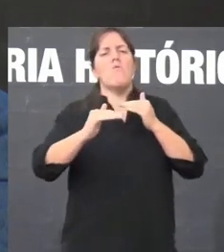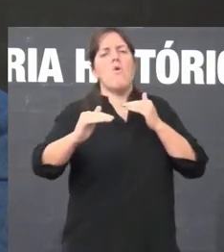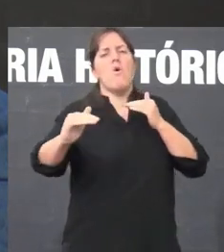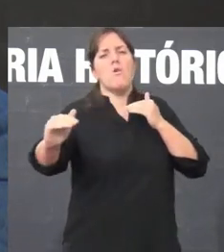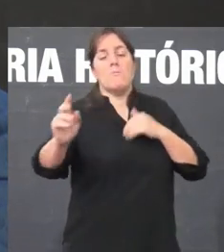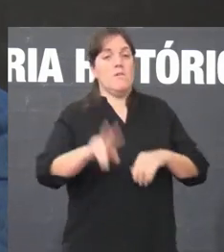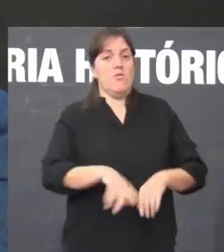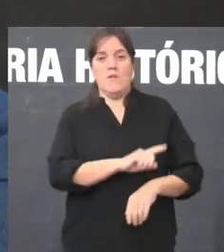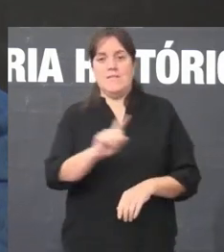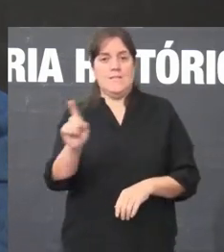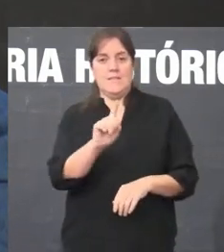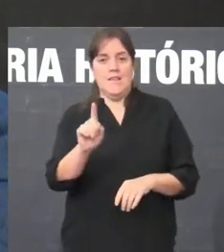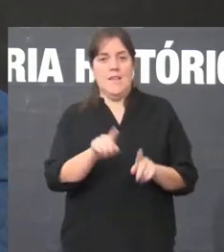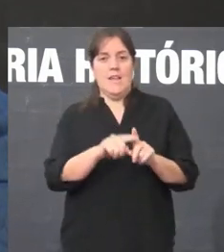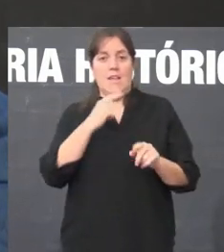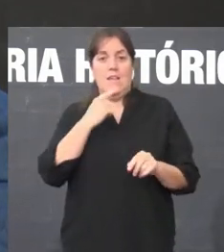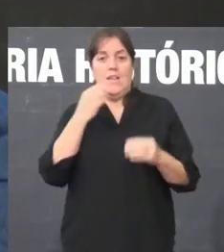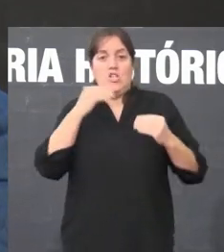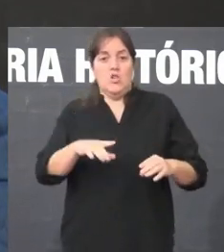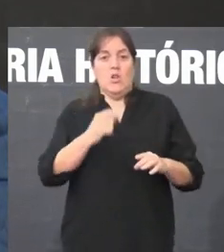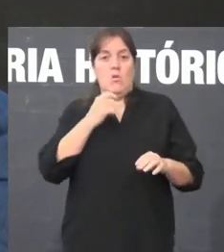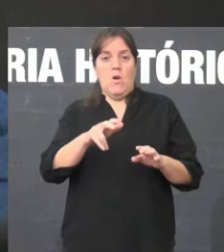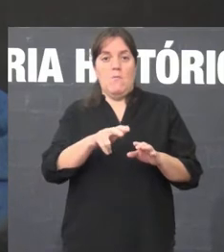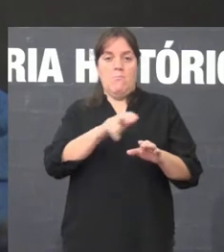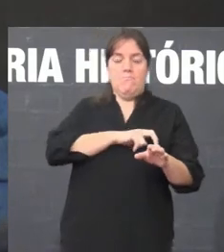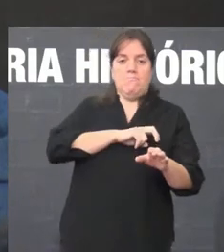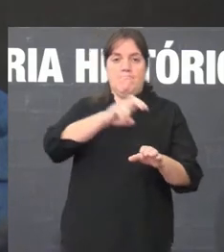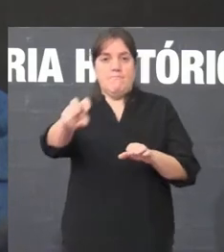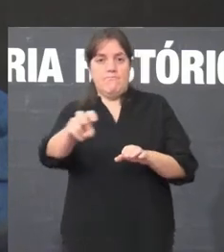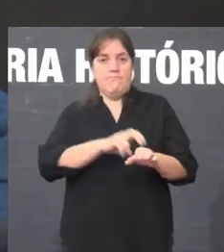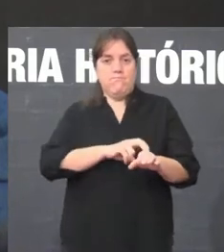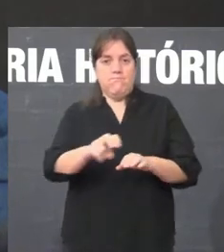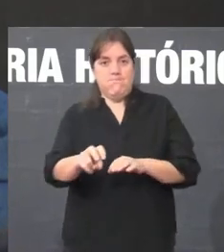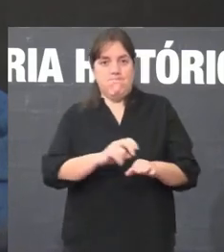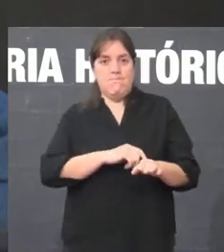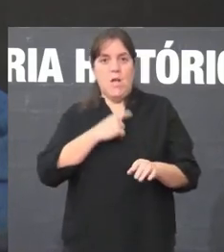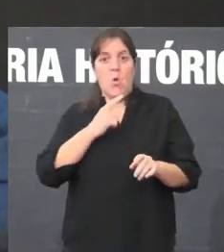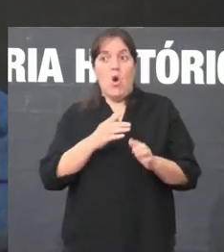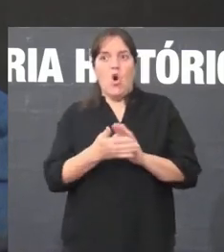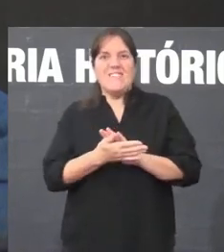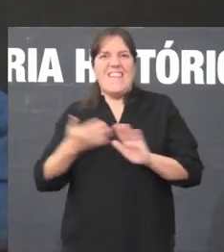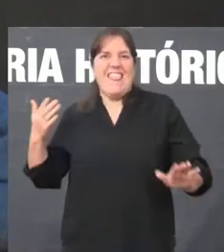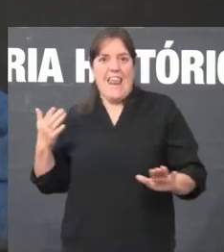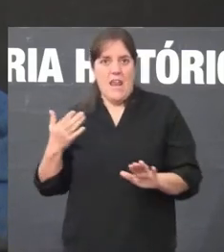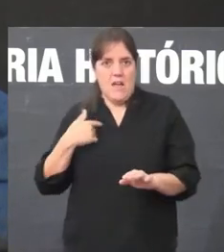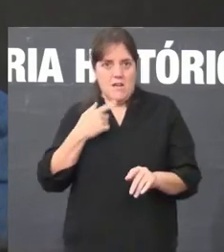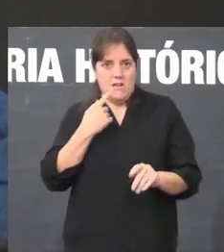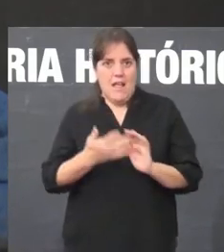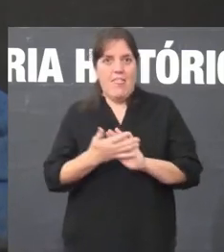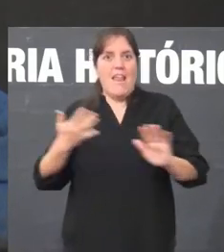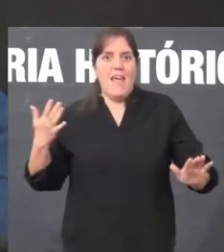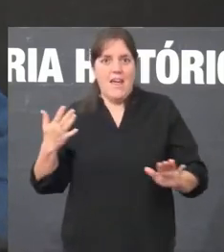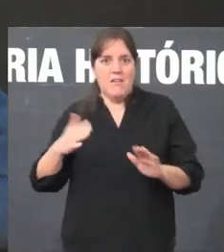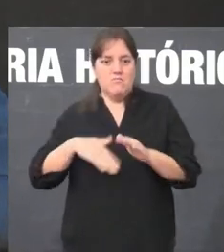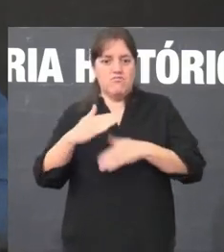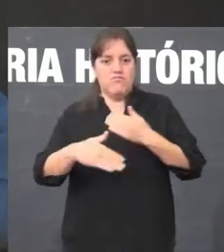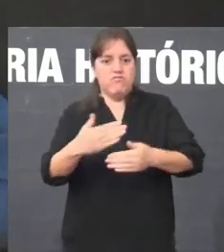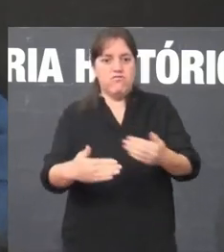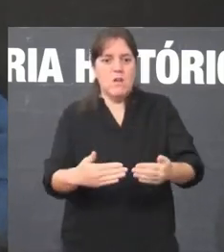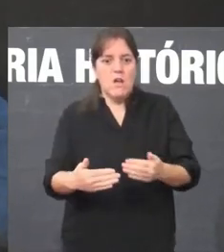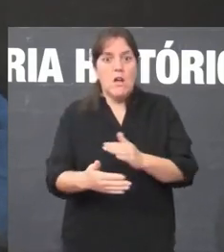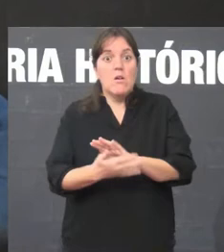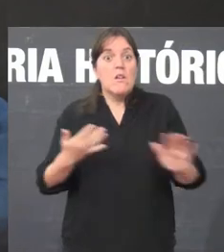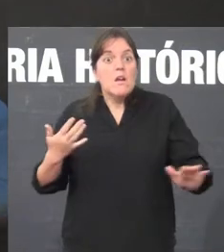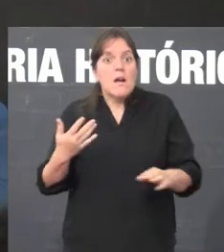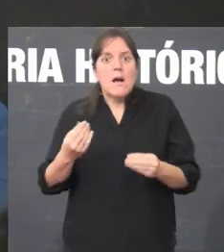La historia a veces se acelera. A veces la historia se acelera tanto que incluso lo que